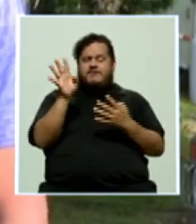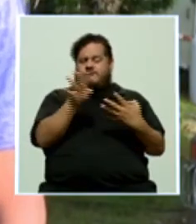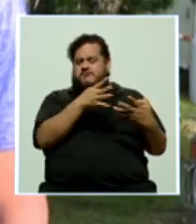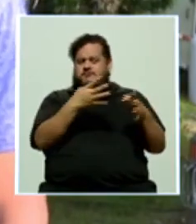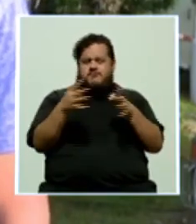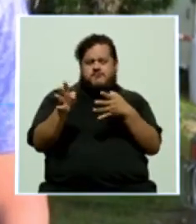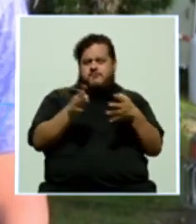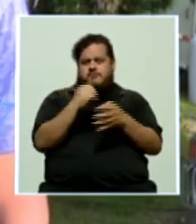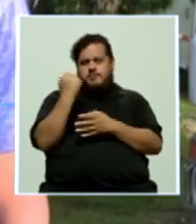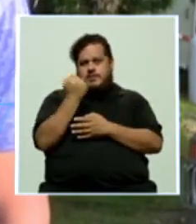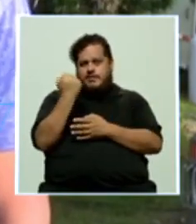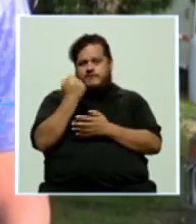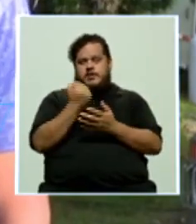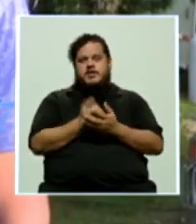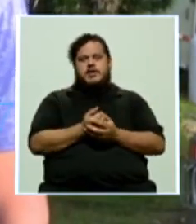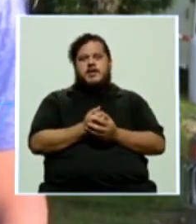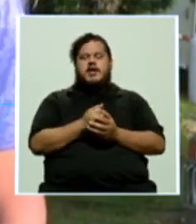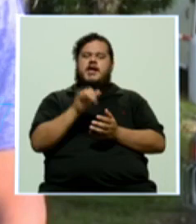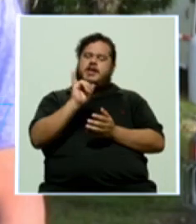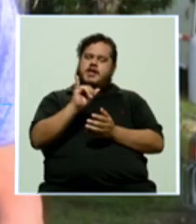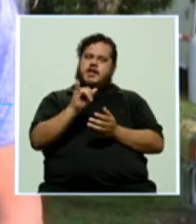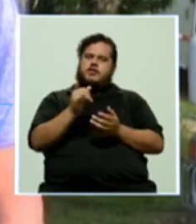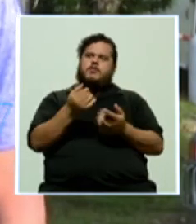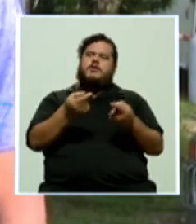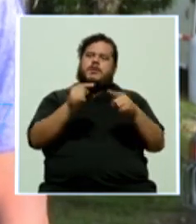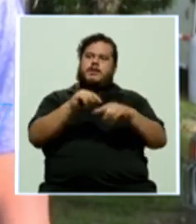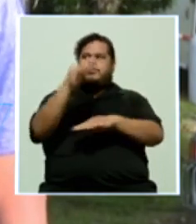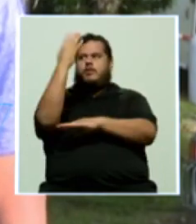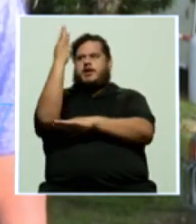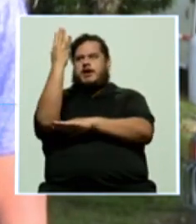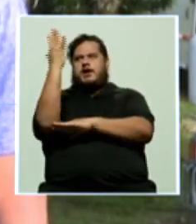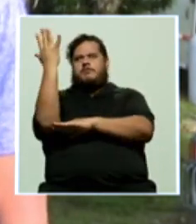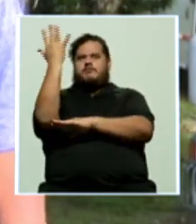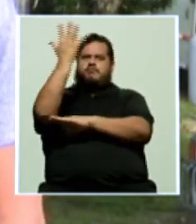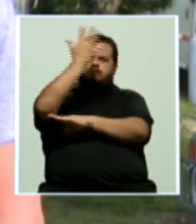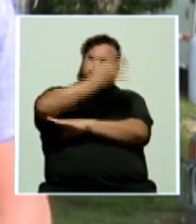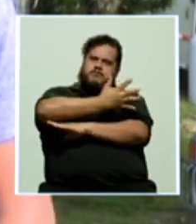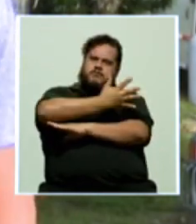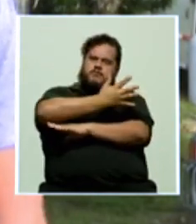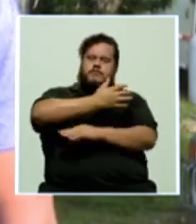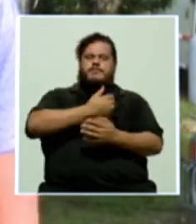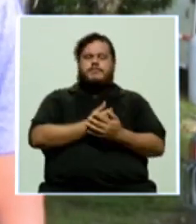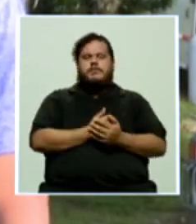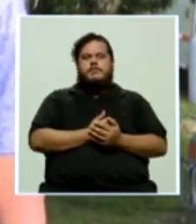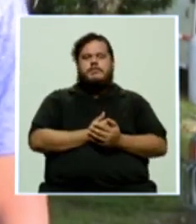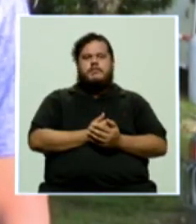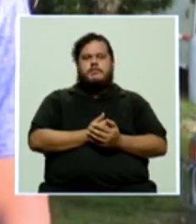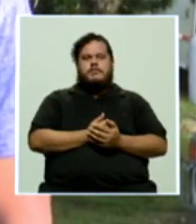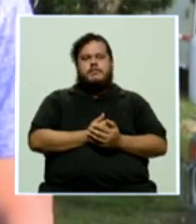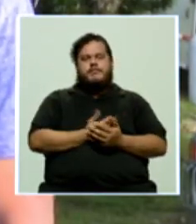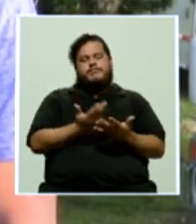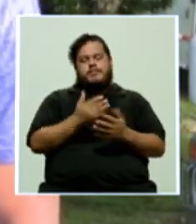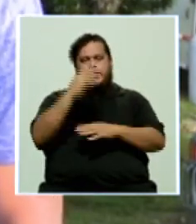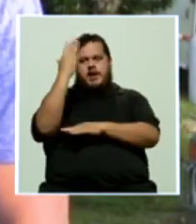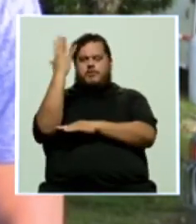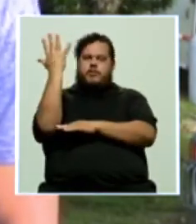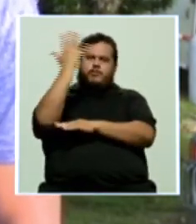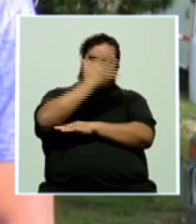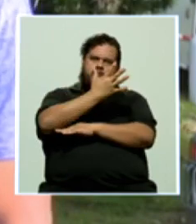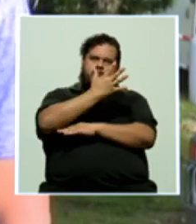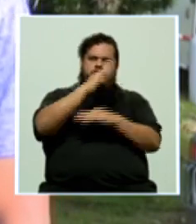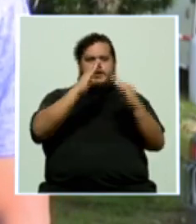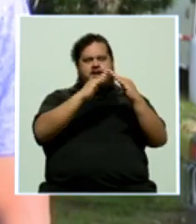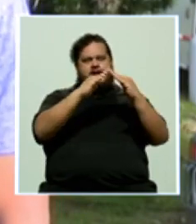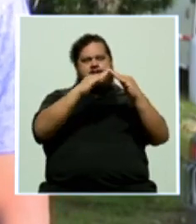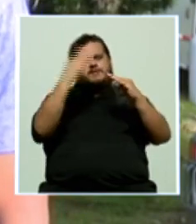una ráfaga muy fuerte y eso fue lo que ocasionó que el árbol se desprendiera, bueno, se cayera y nos cayó en